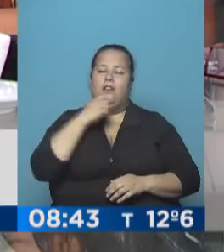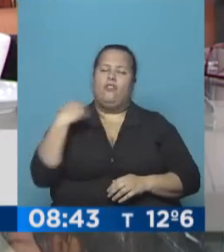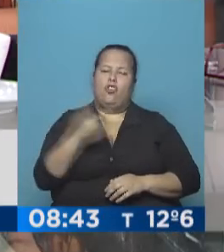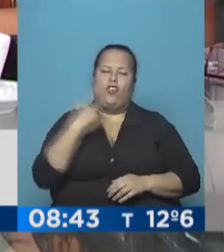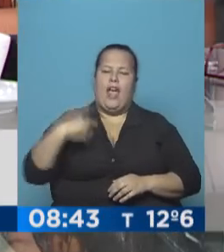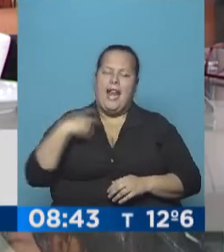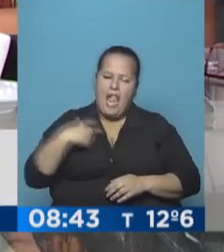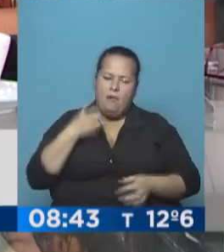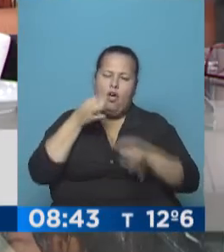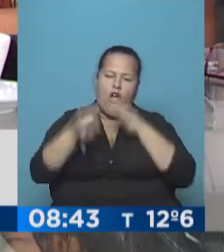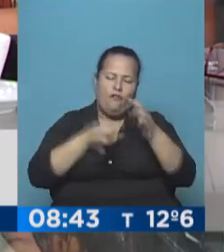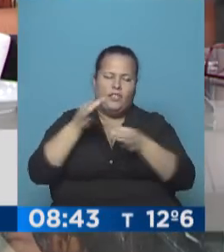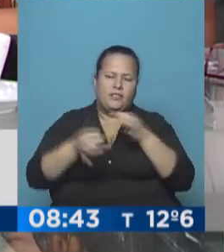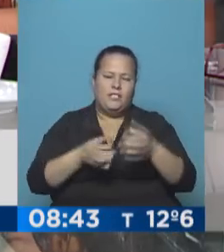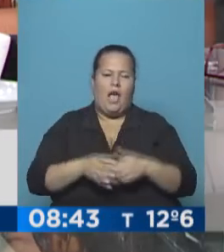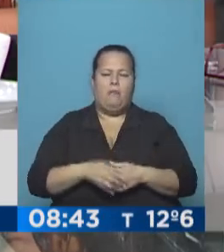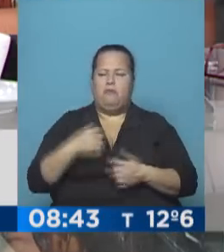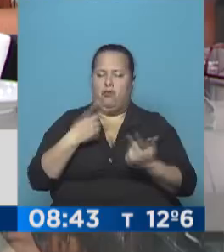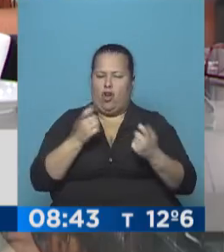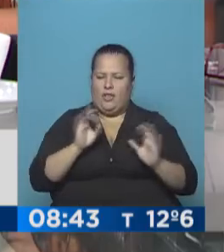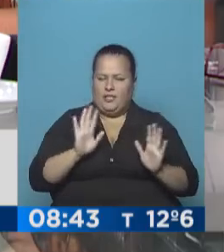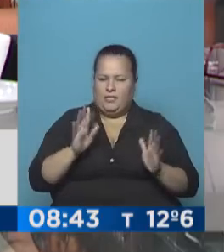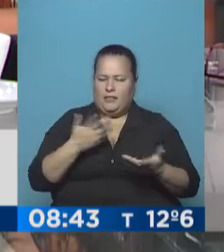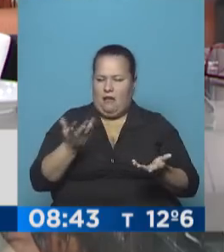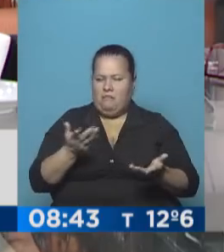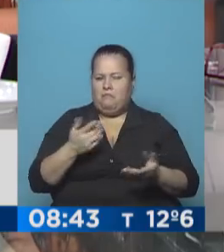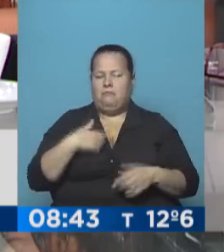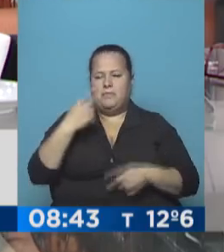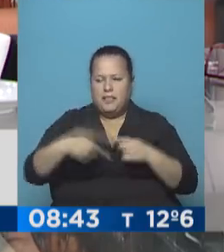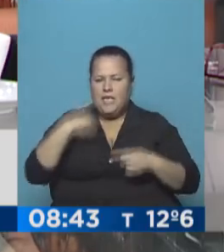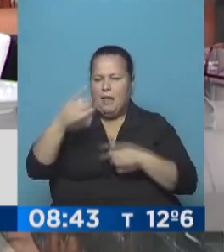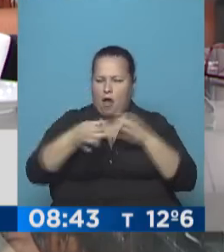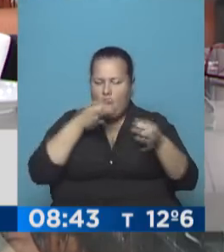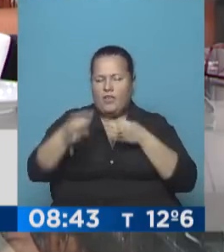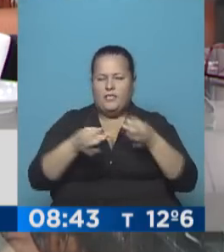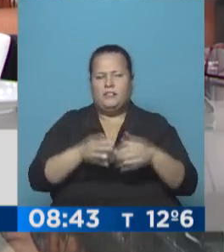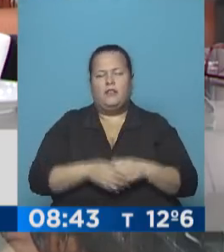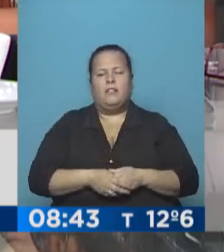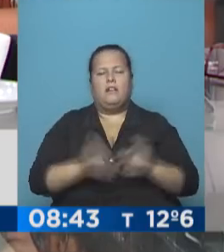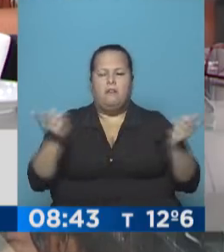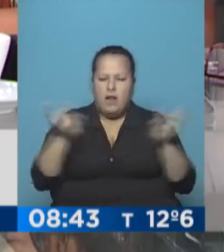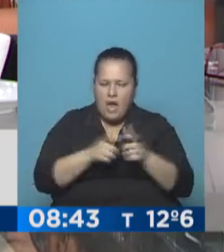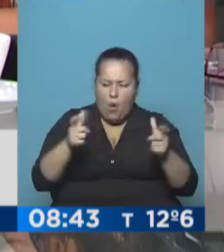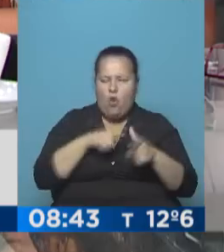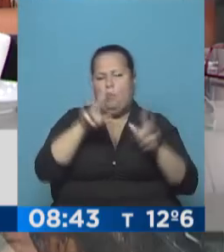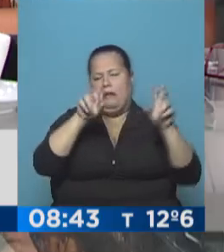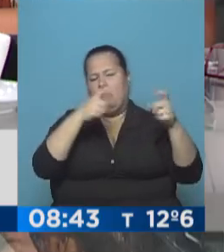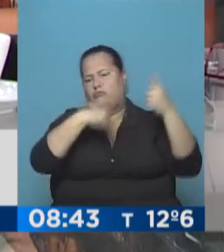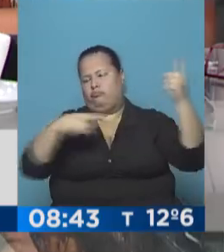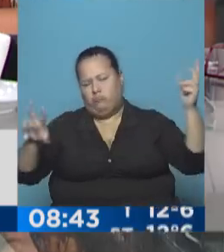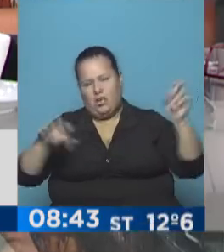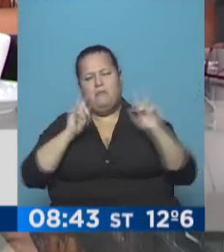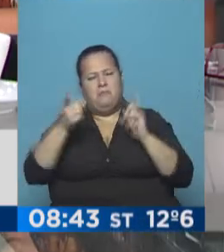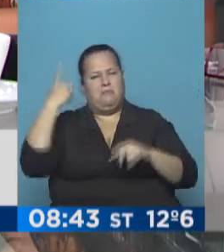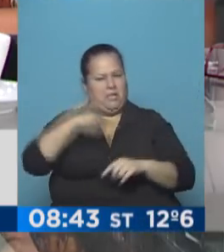gremio dialogamos de manera, no necesitamos hacerlo en los medios, dialogamos, uh-huh, de manera permanente, hemos tenido reuniones por este y muchos otros temas hasta la